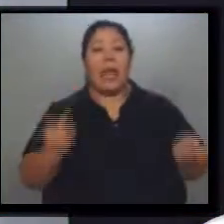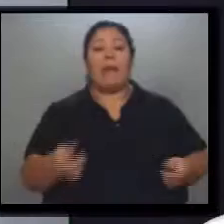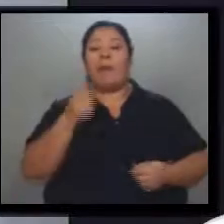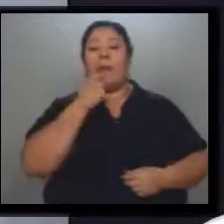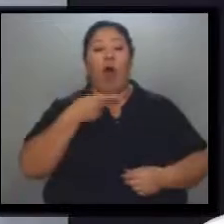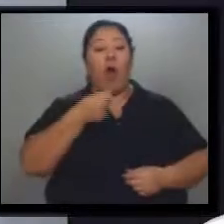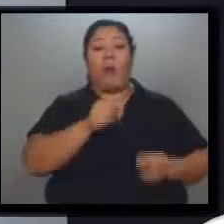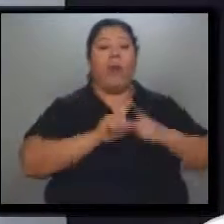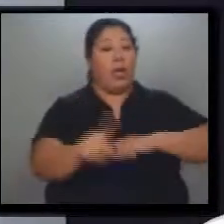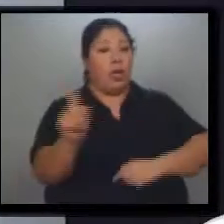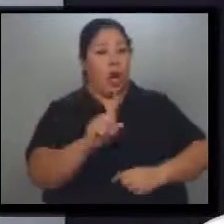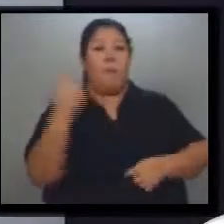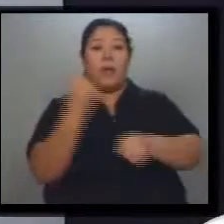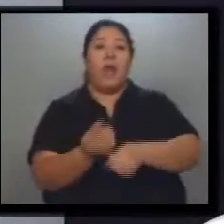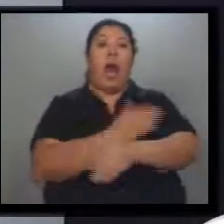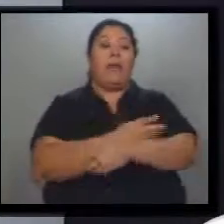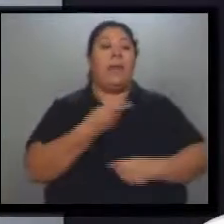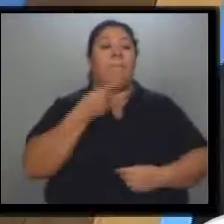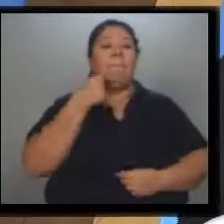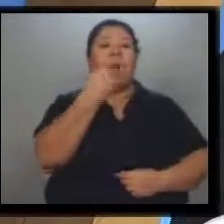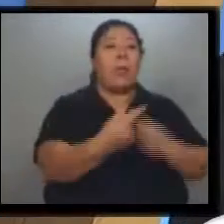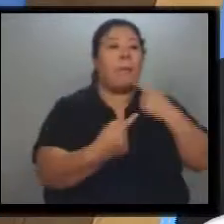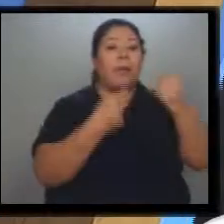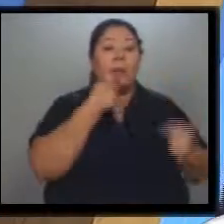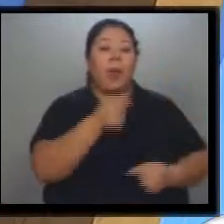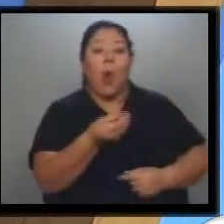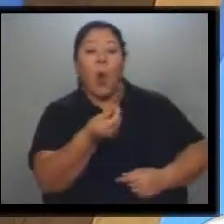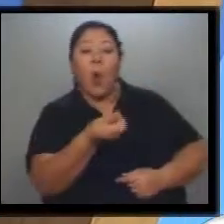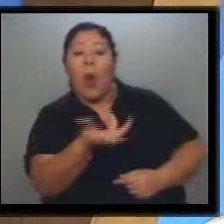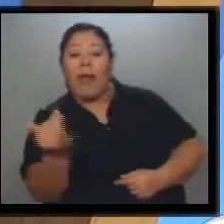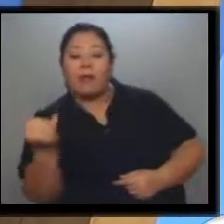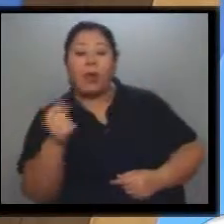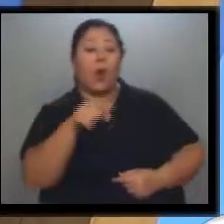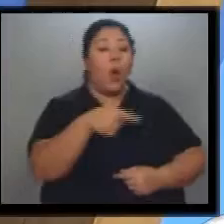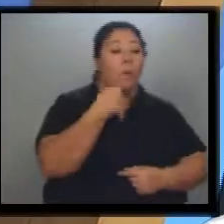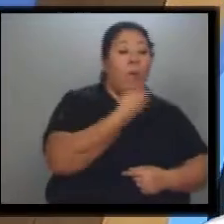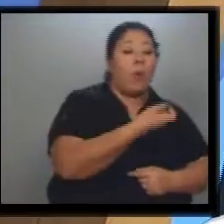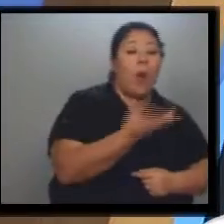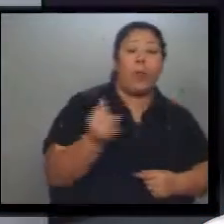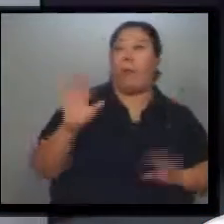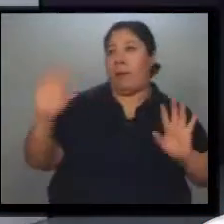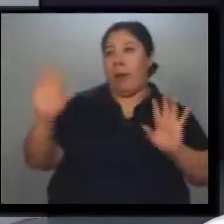comprar cualquier cosa. No es decir, dame un paquete de caramelo. ¿Cuánto cuesta? Los chicos no preguntan.